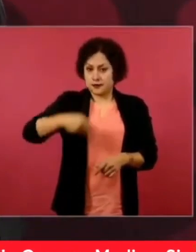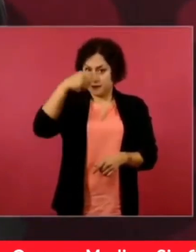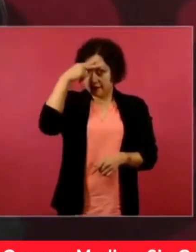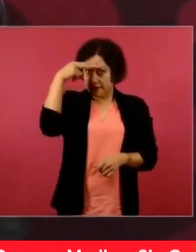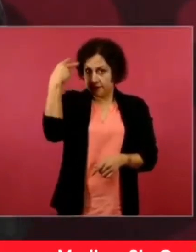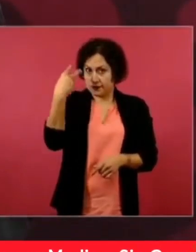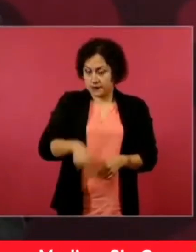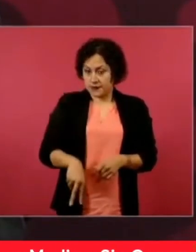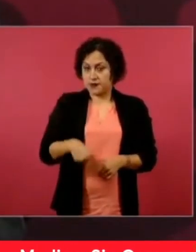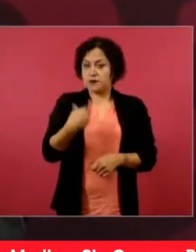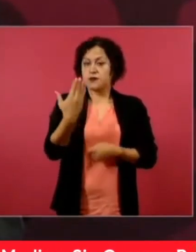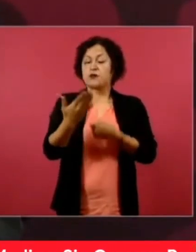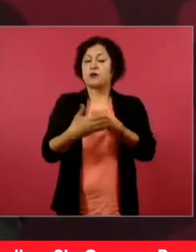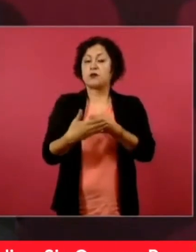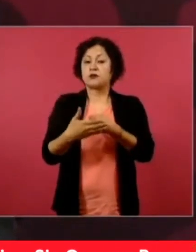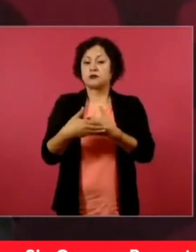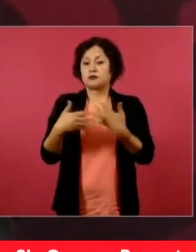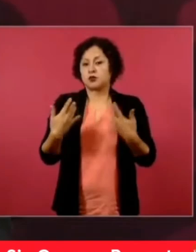histórico.